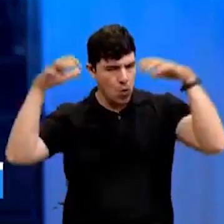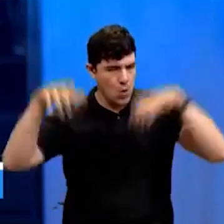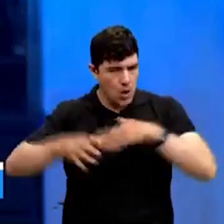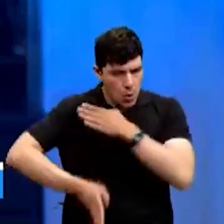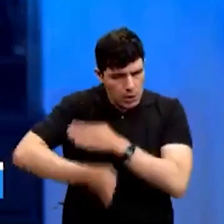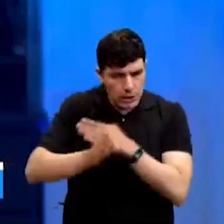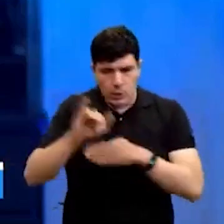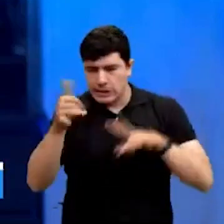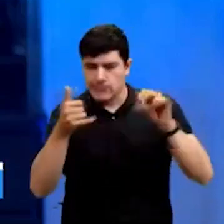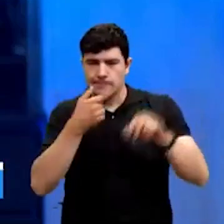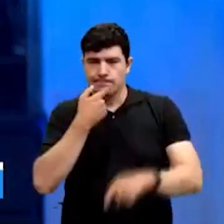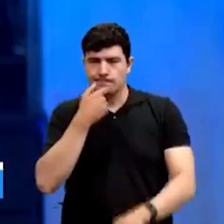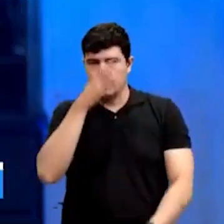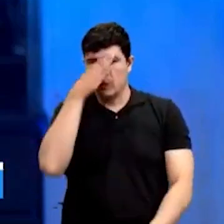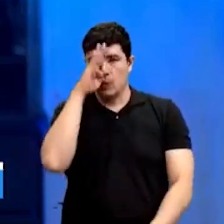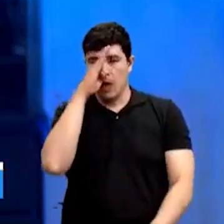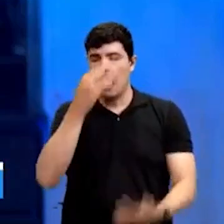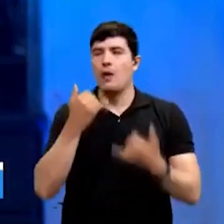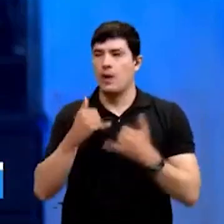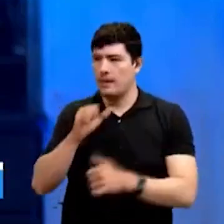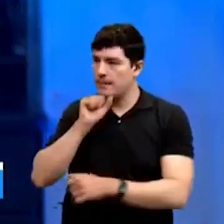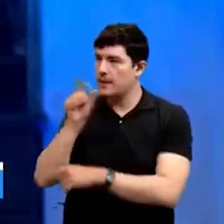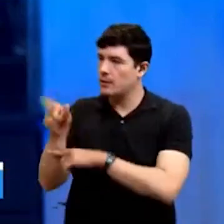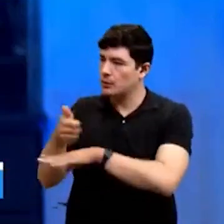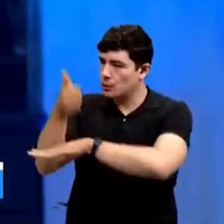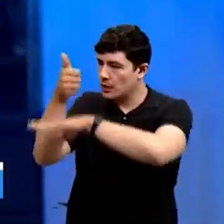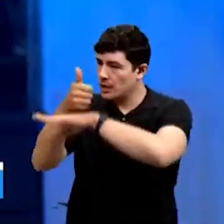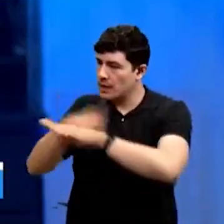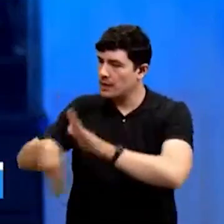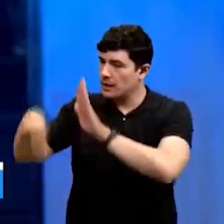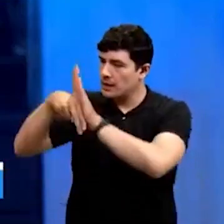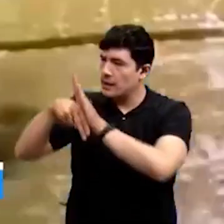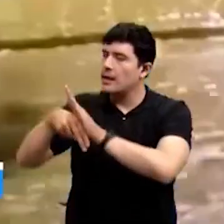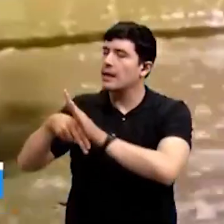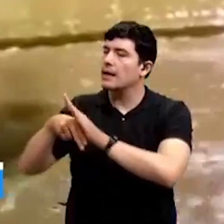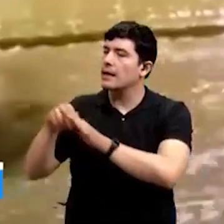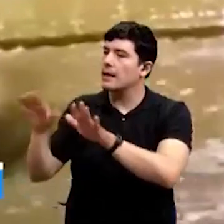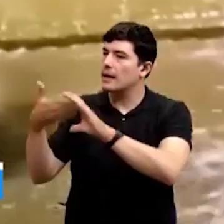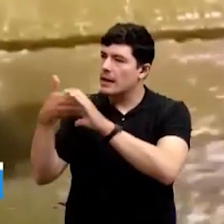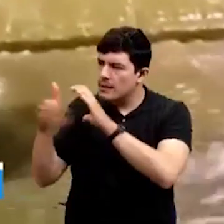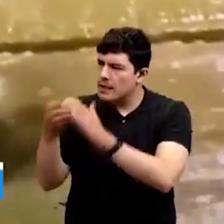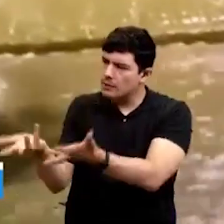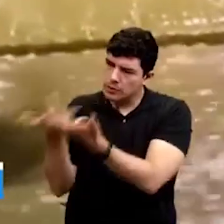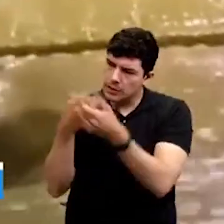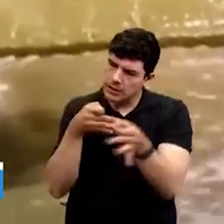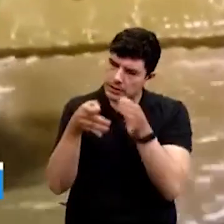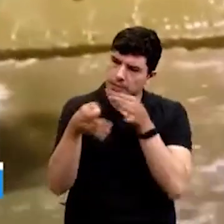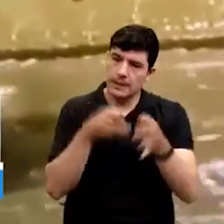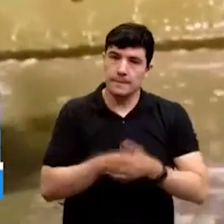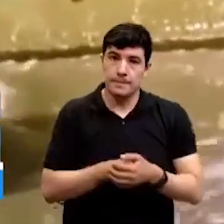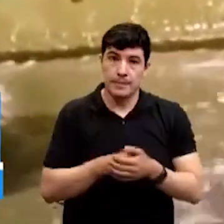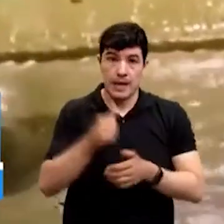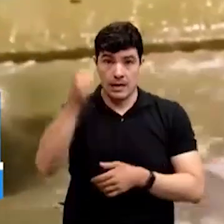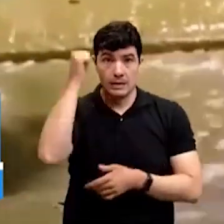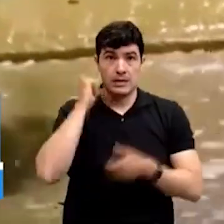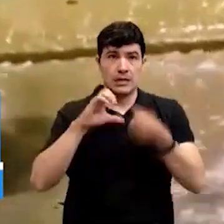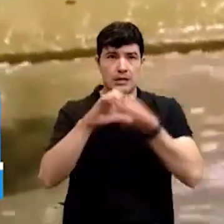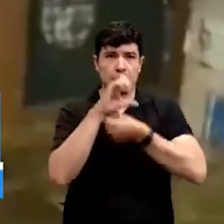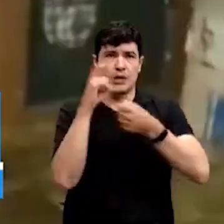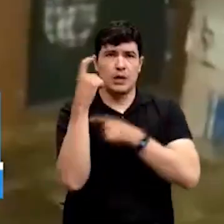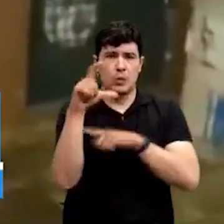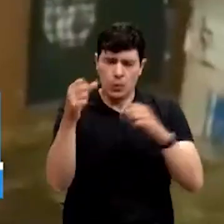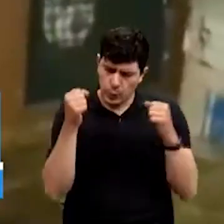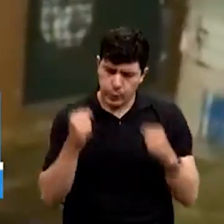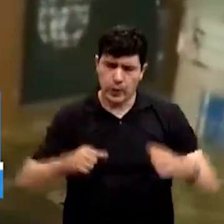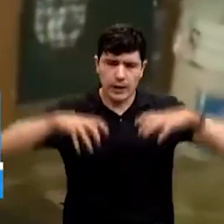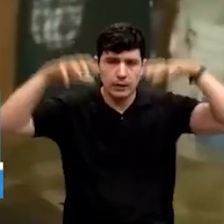con el director de gestión del riesgo de desastres para que nos aclare este tema. Fuertes precipitaciones enfrentó ayer la capital santandereana.